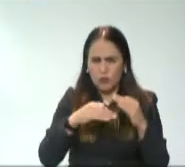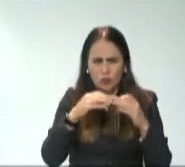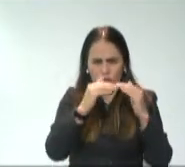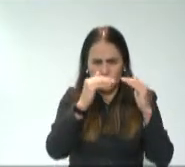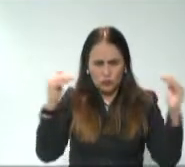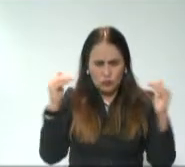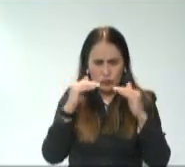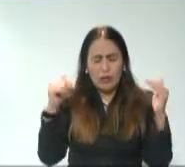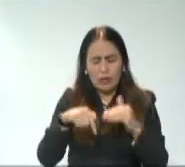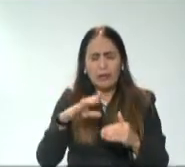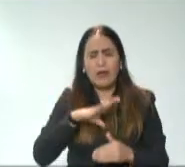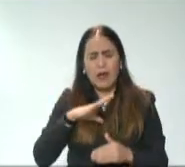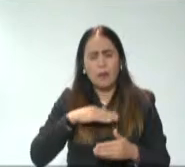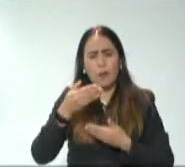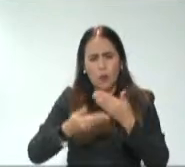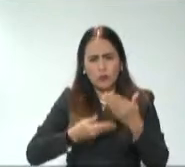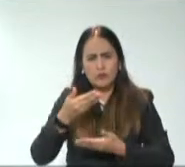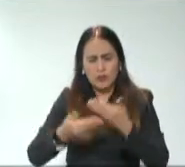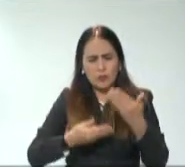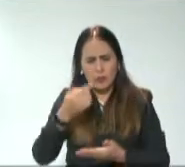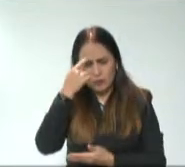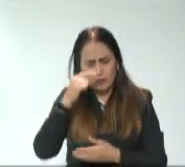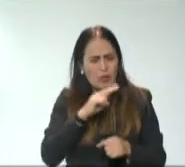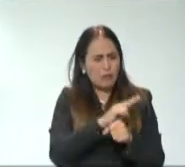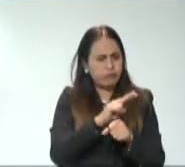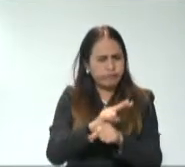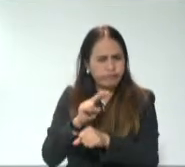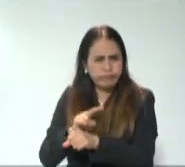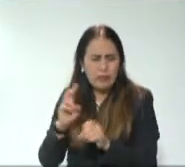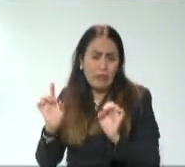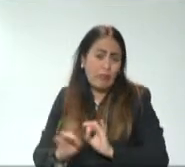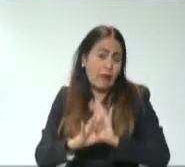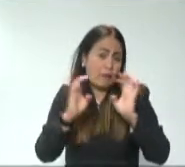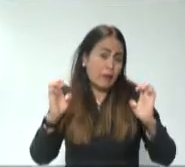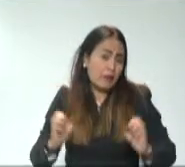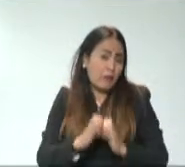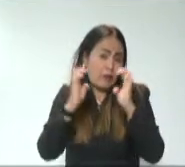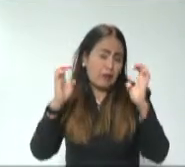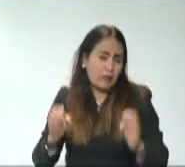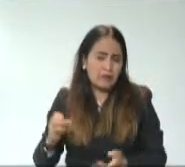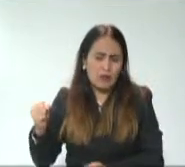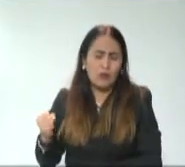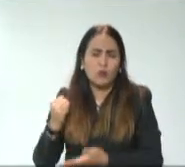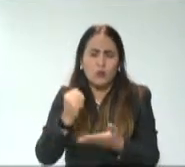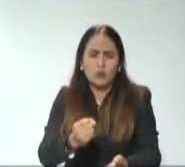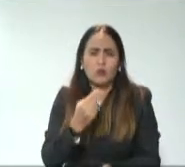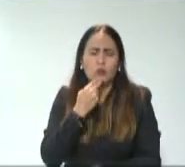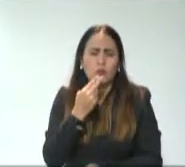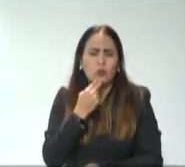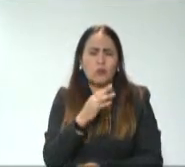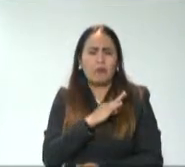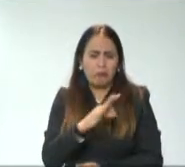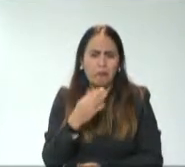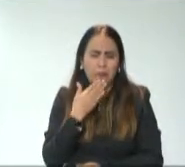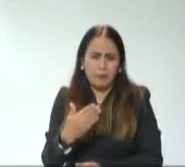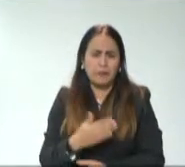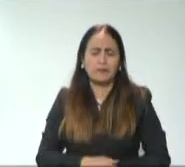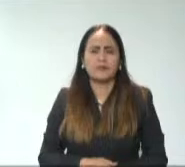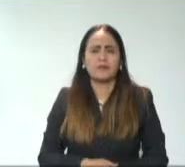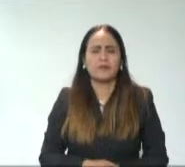procedimientos específicos de auditoría de aplicación en momentos de pandemia eh en momentos de